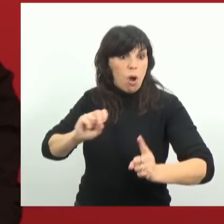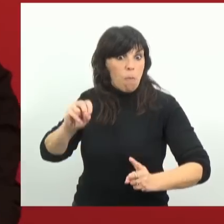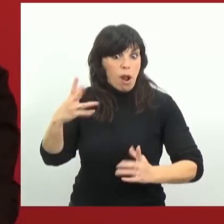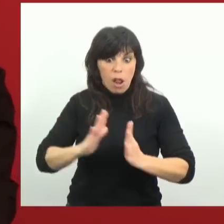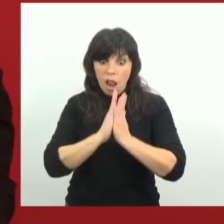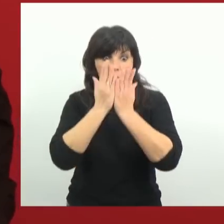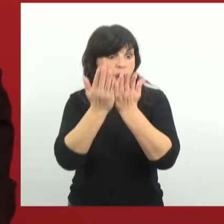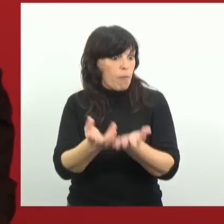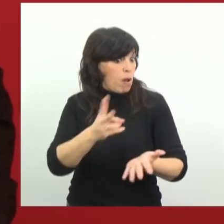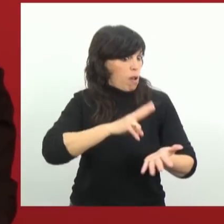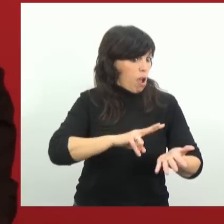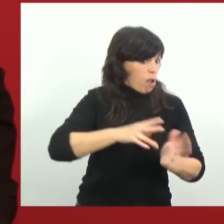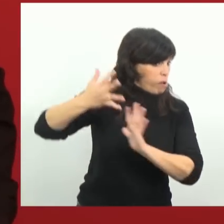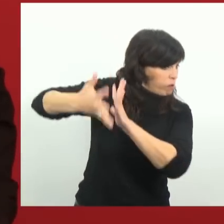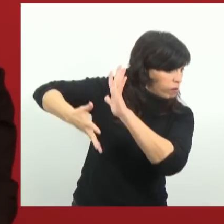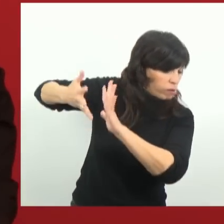Biblia.